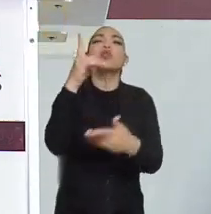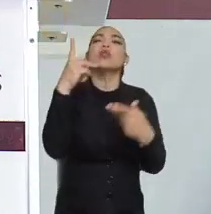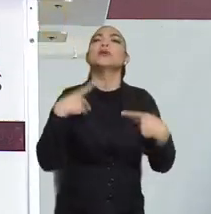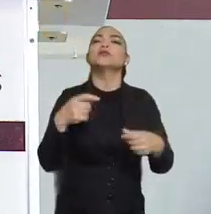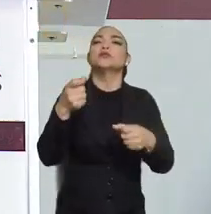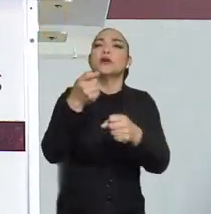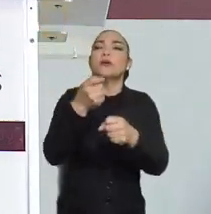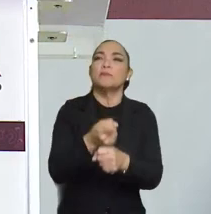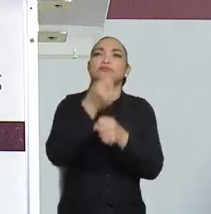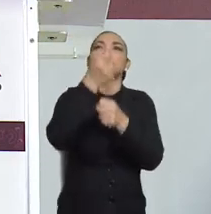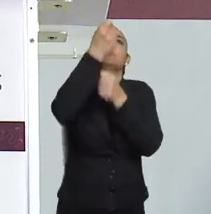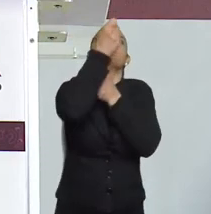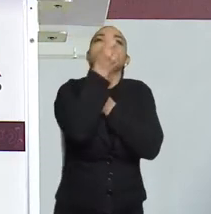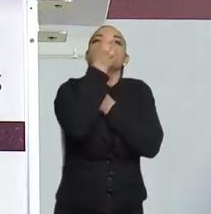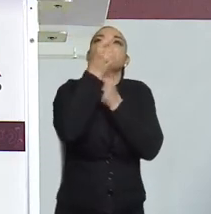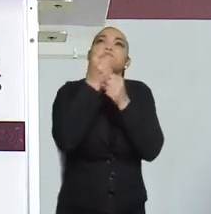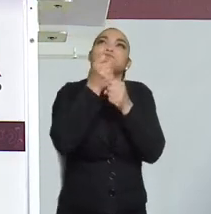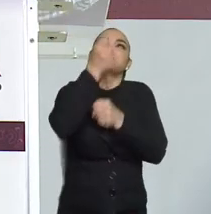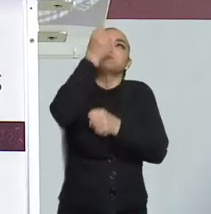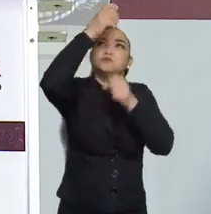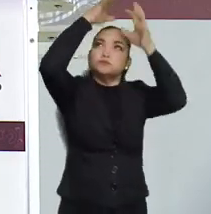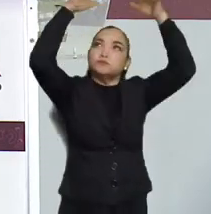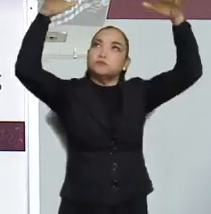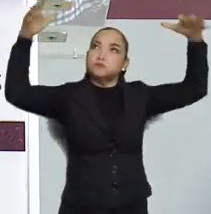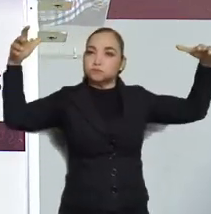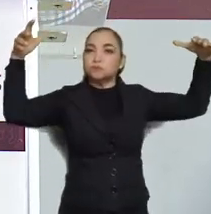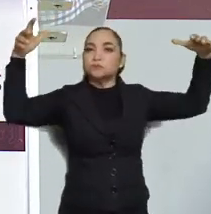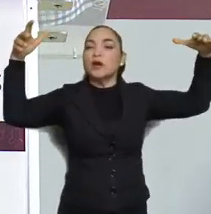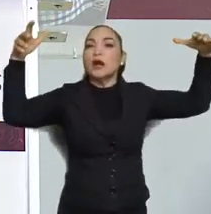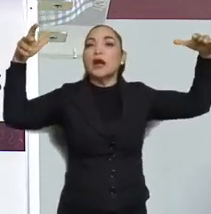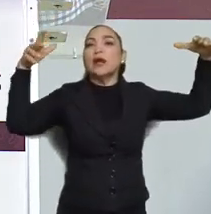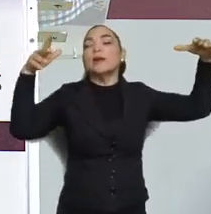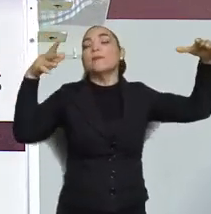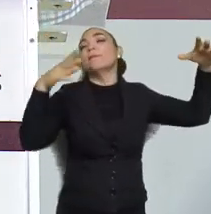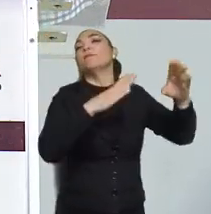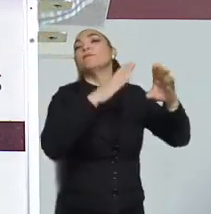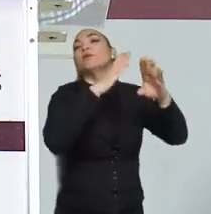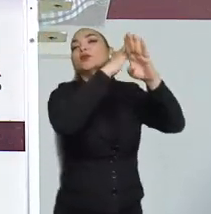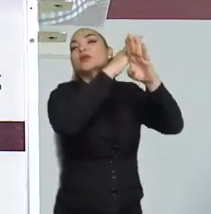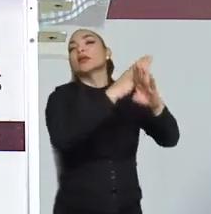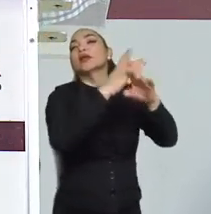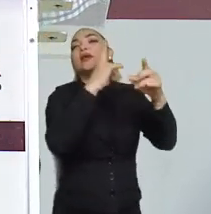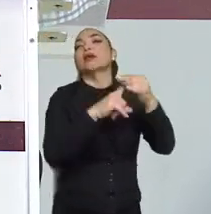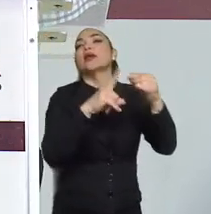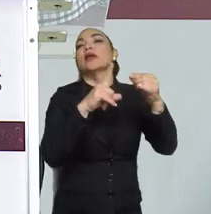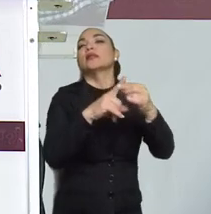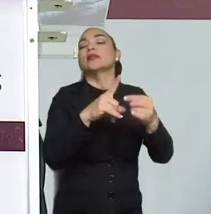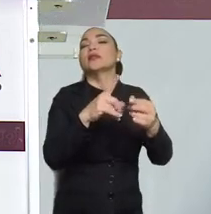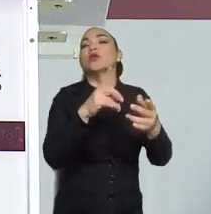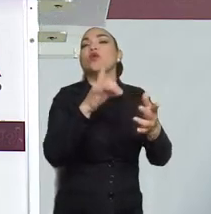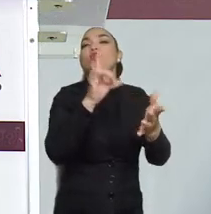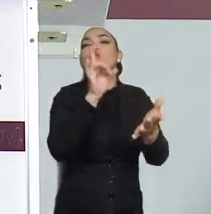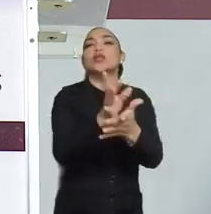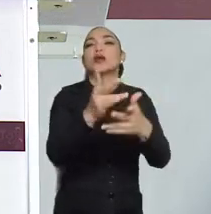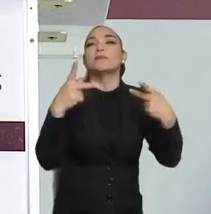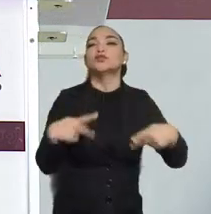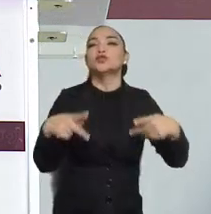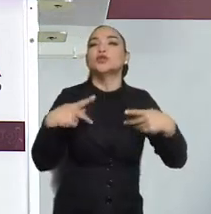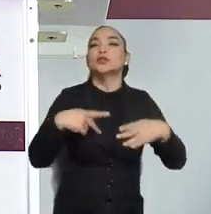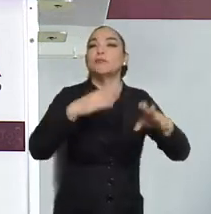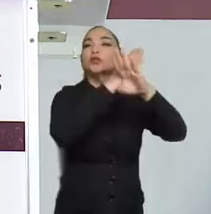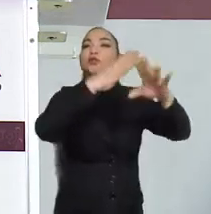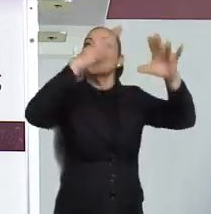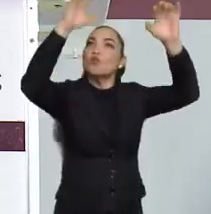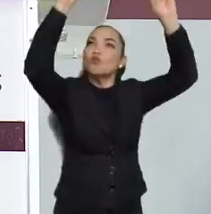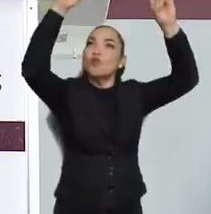efecto del amparo. El único que no se moja es el de la paraguas. Bueno, es el caso de que